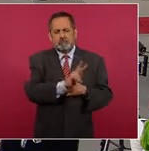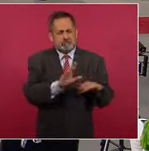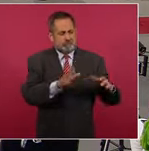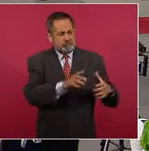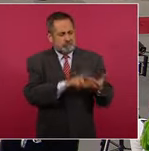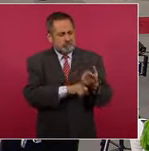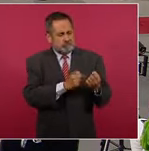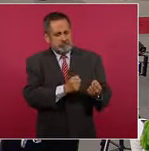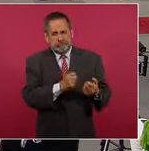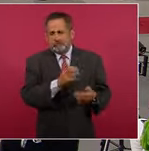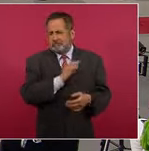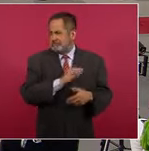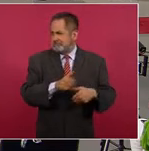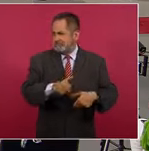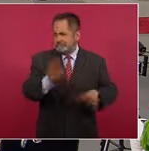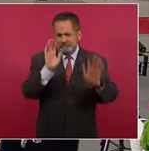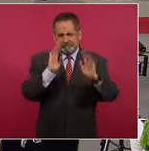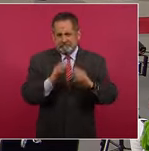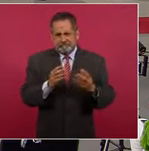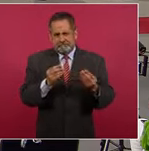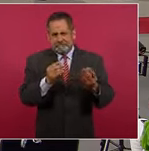Deben de tener como